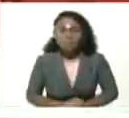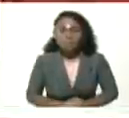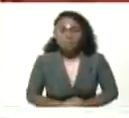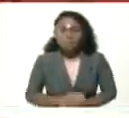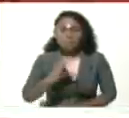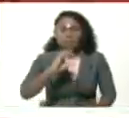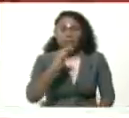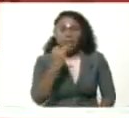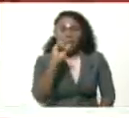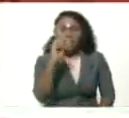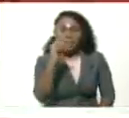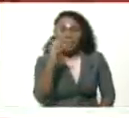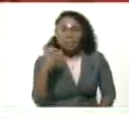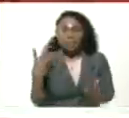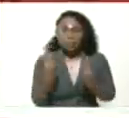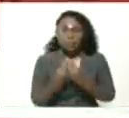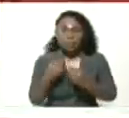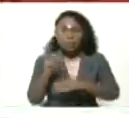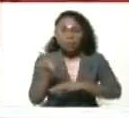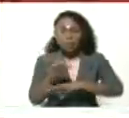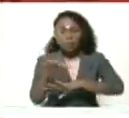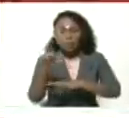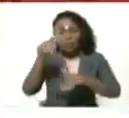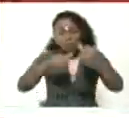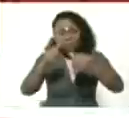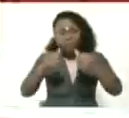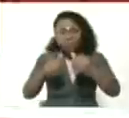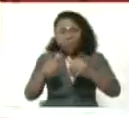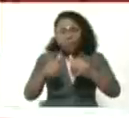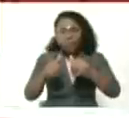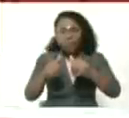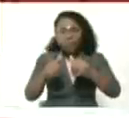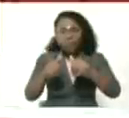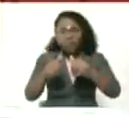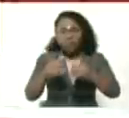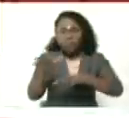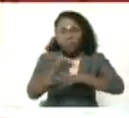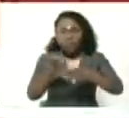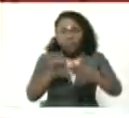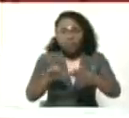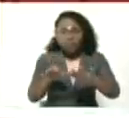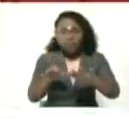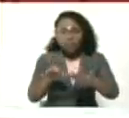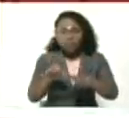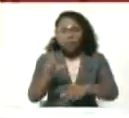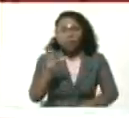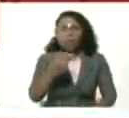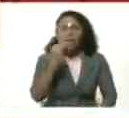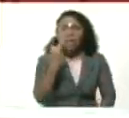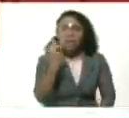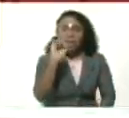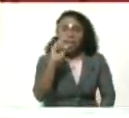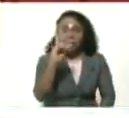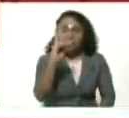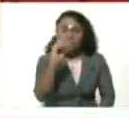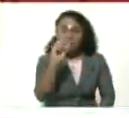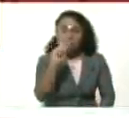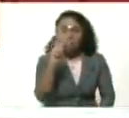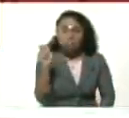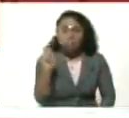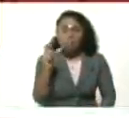La acompañarán en las elecciones a los municipios. Municipio Girardot, Rafael